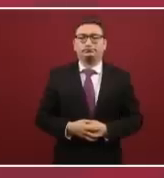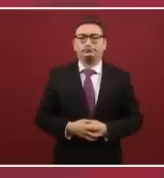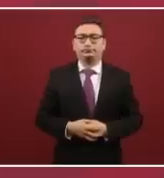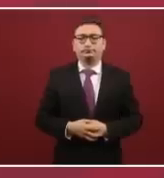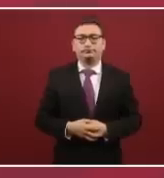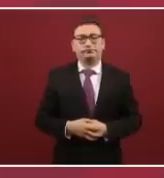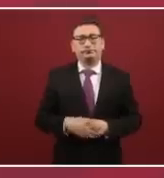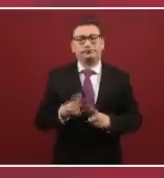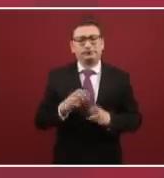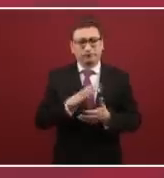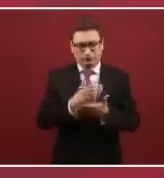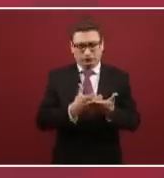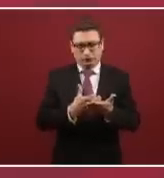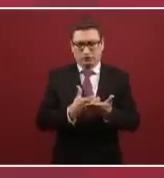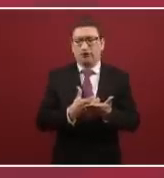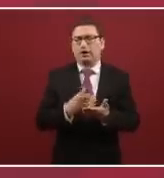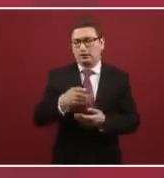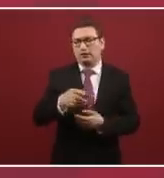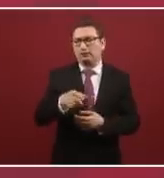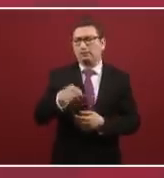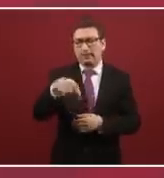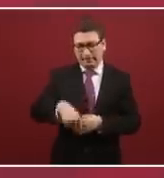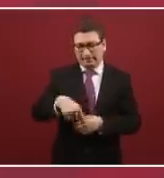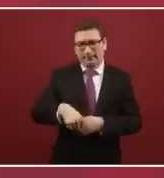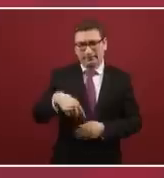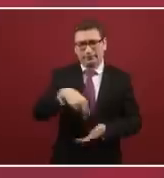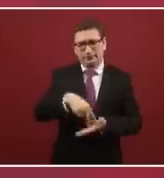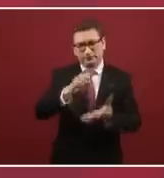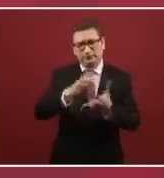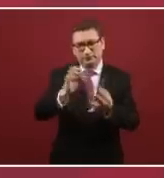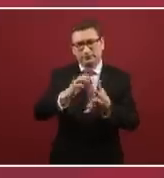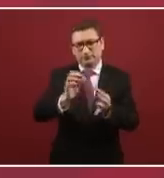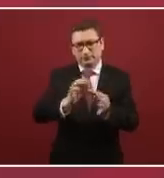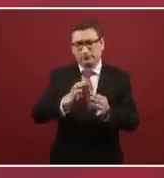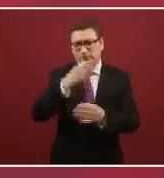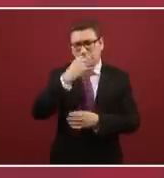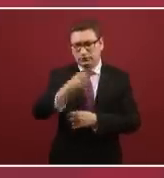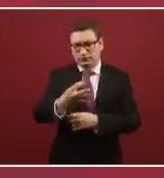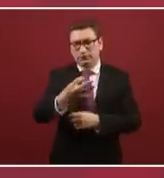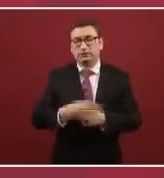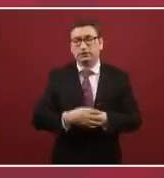aquí se dio a conocer de que esos contratos